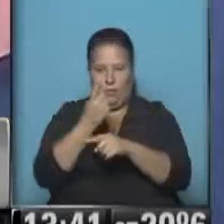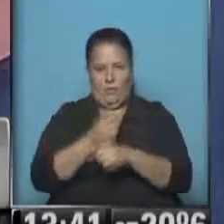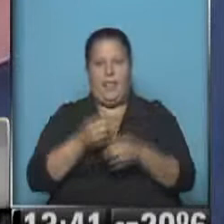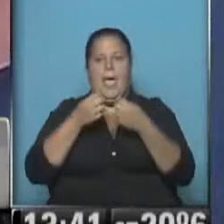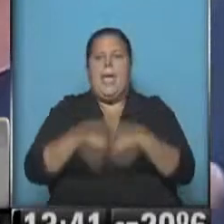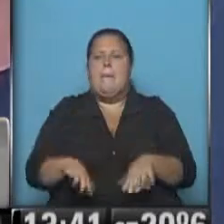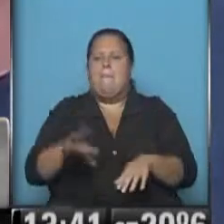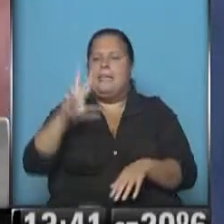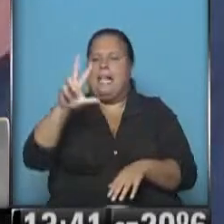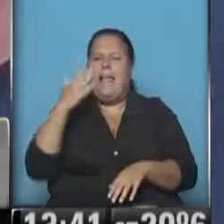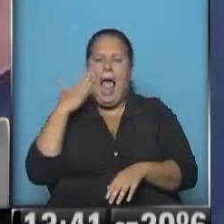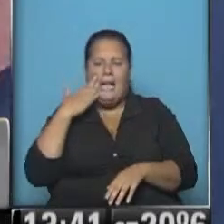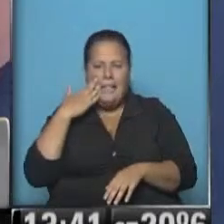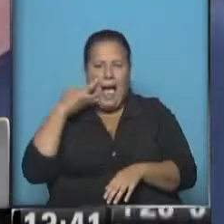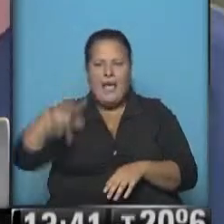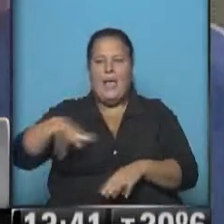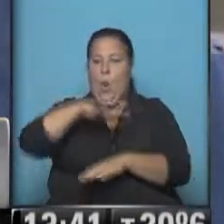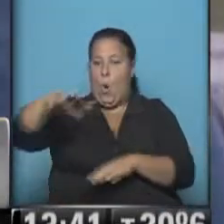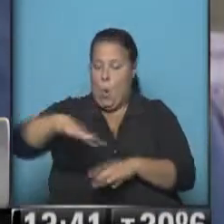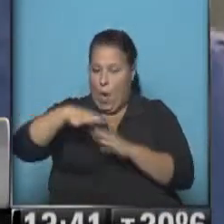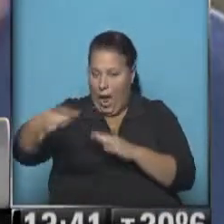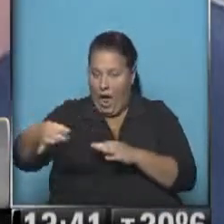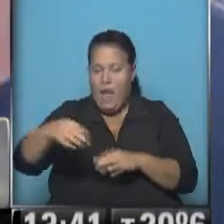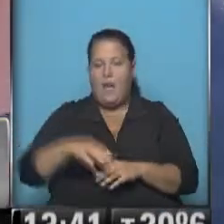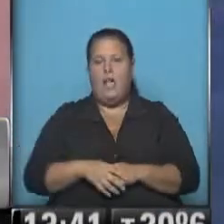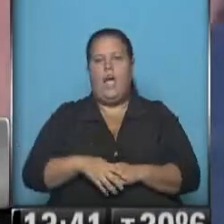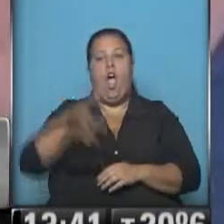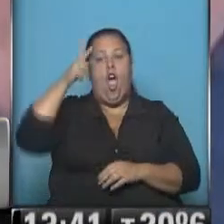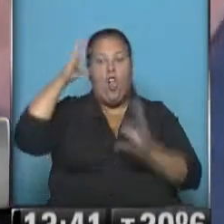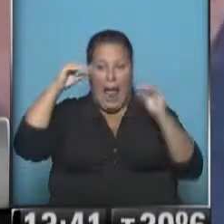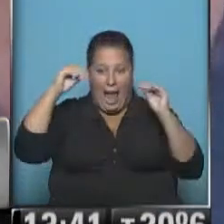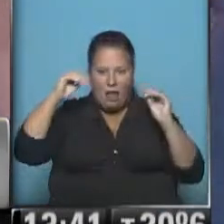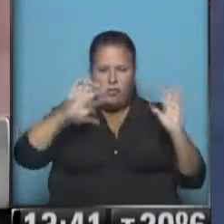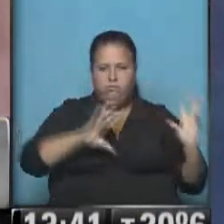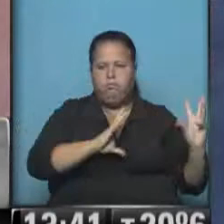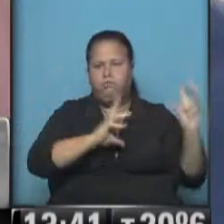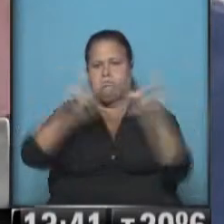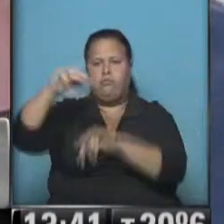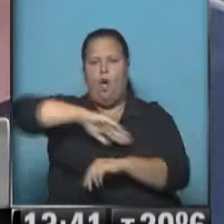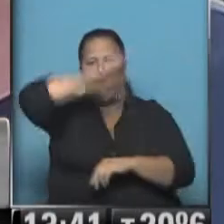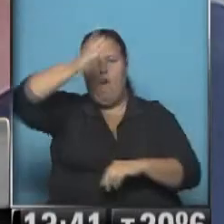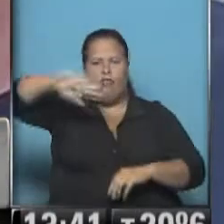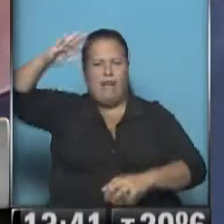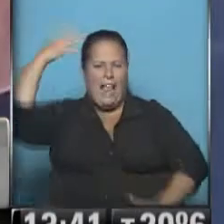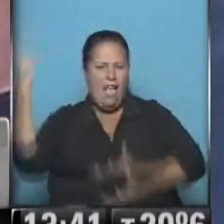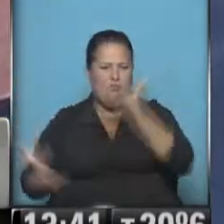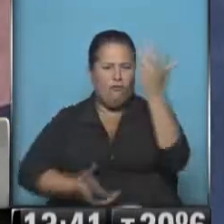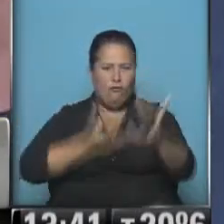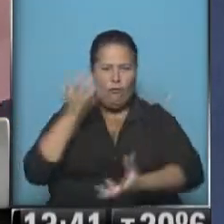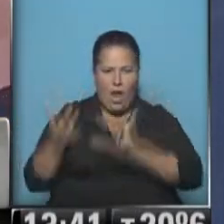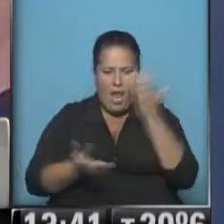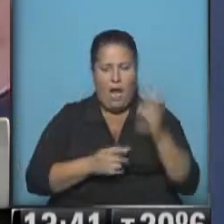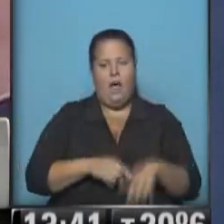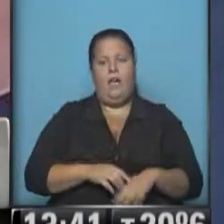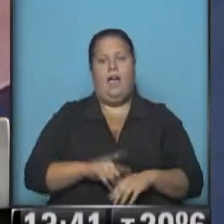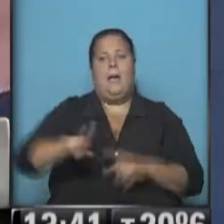a las 3 de la tarde acá en la villa, a las 8 de la noche estaba toda la montaña ardida. A la